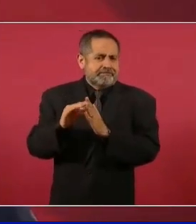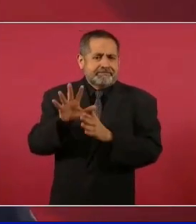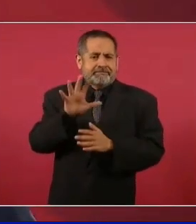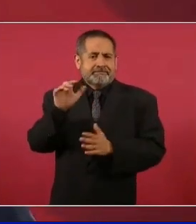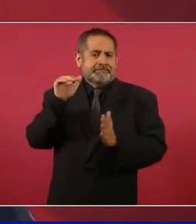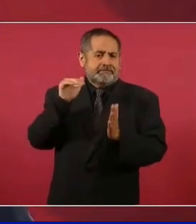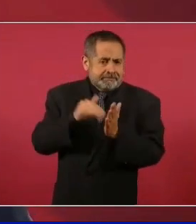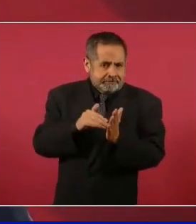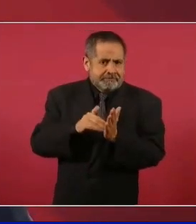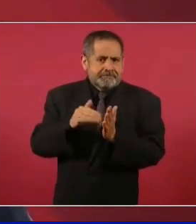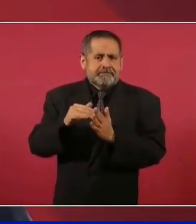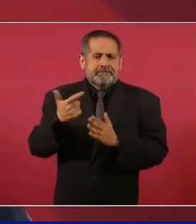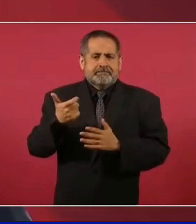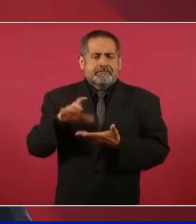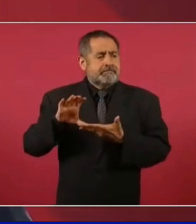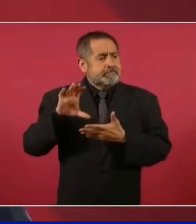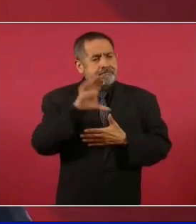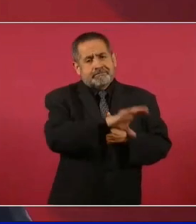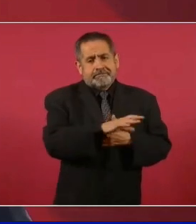2.500.000.000.000 de pesos.